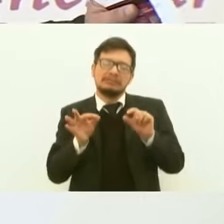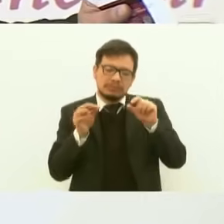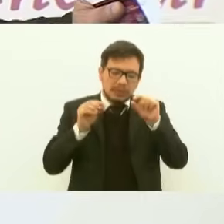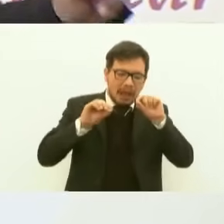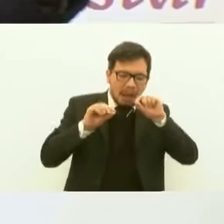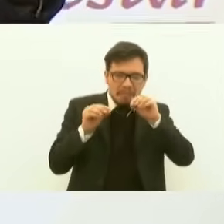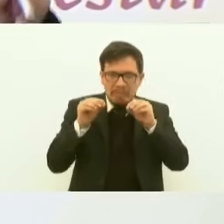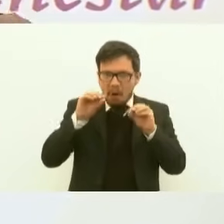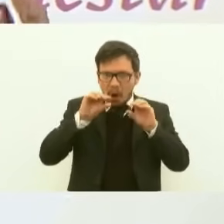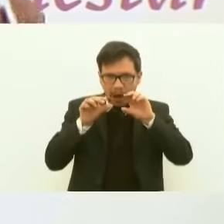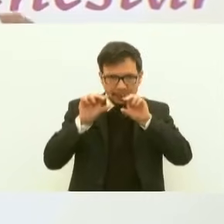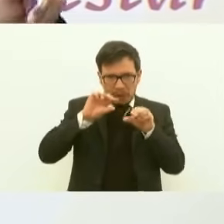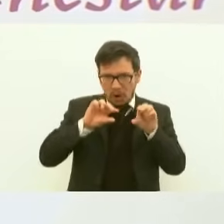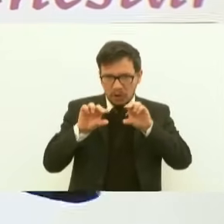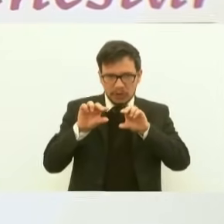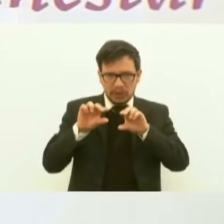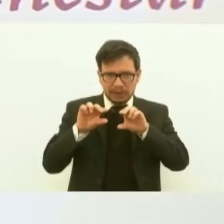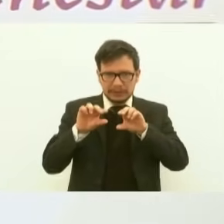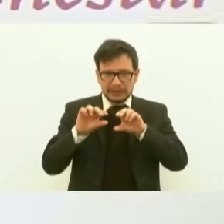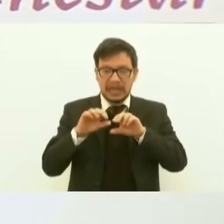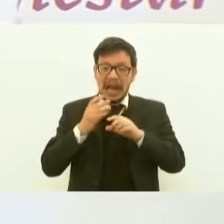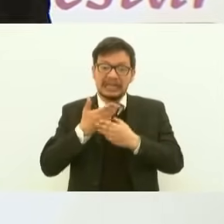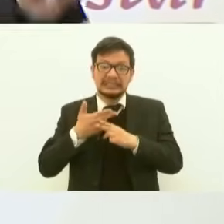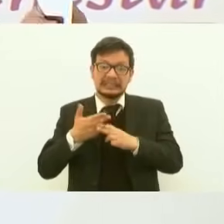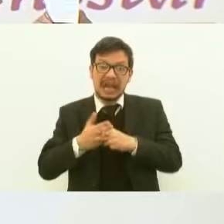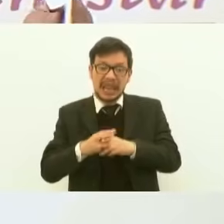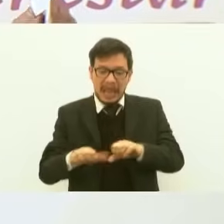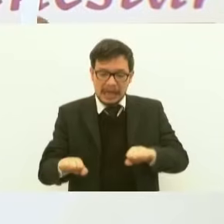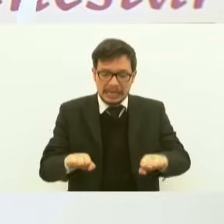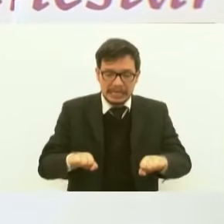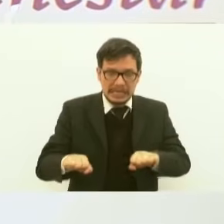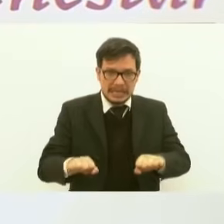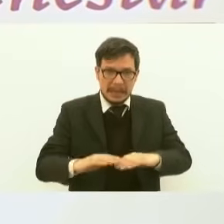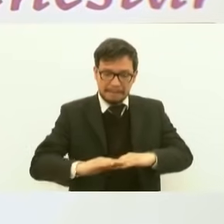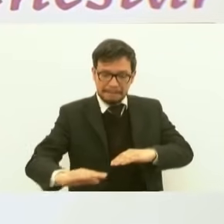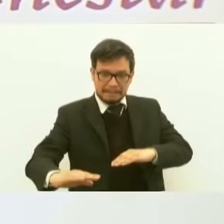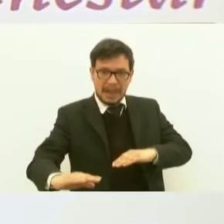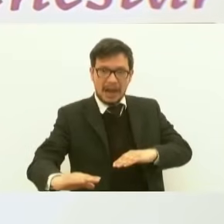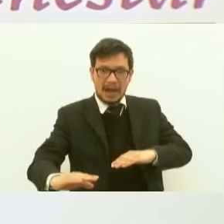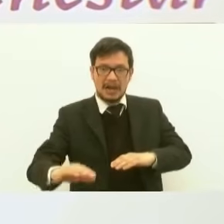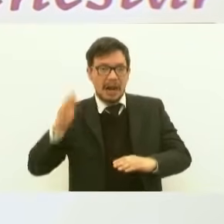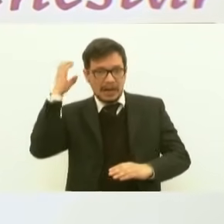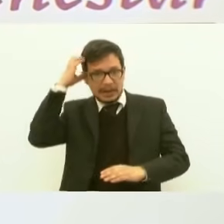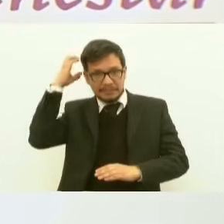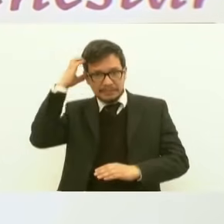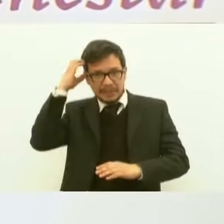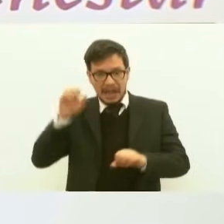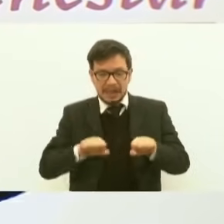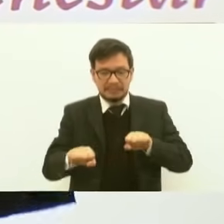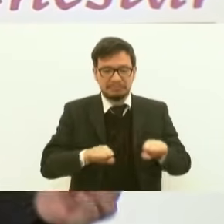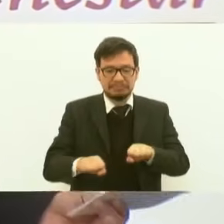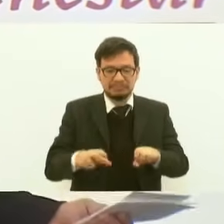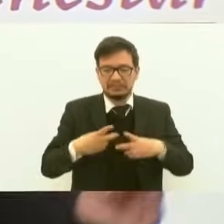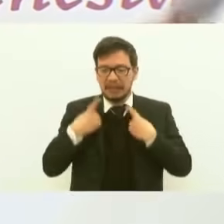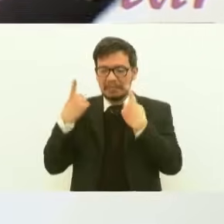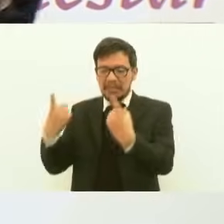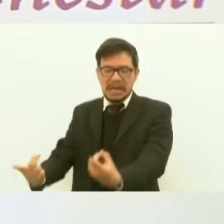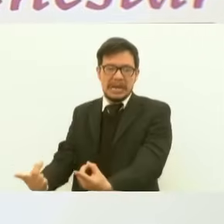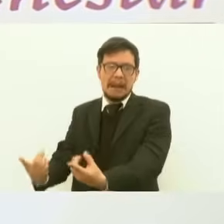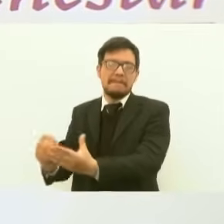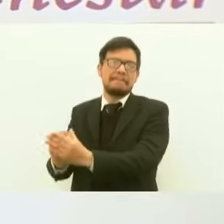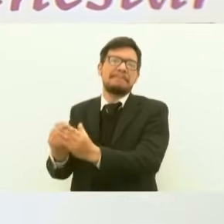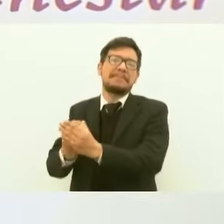laboratorios, hasta las camillas las entregaron a particulares. Y